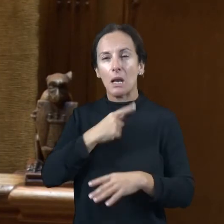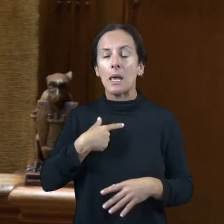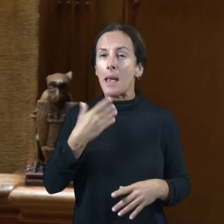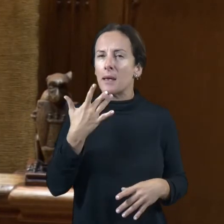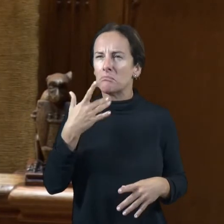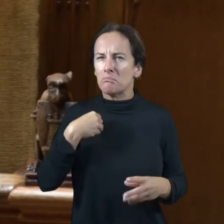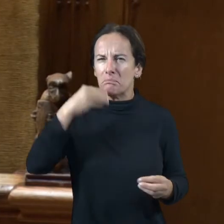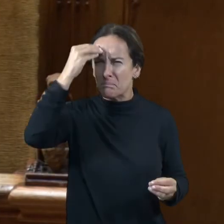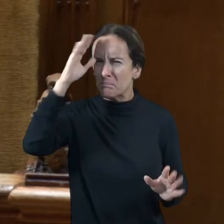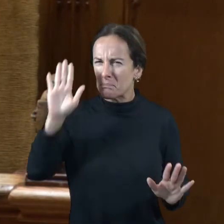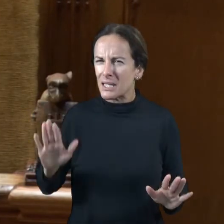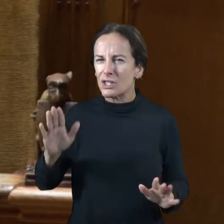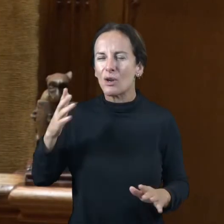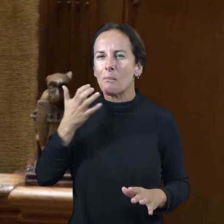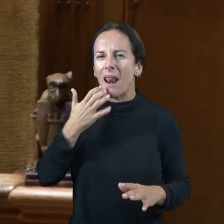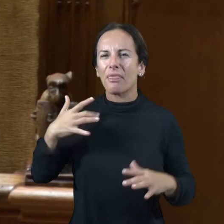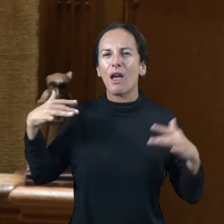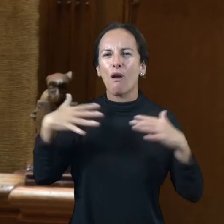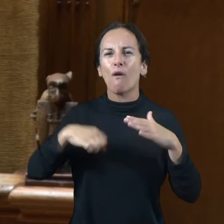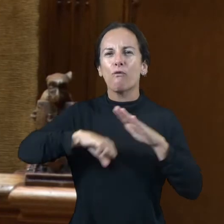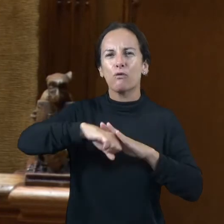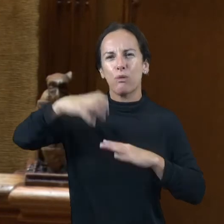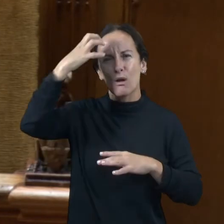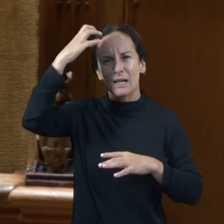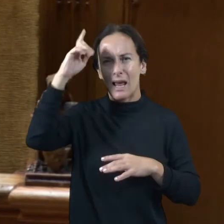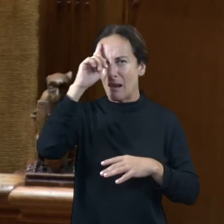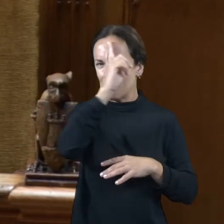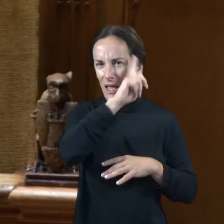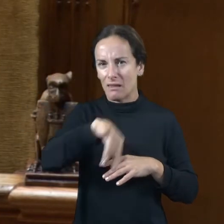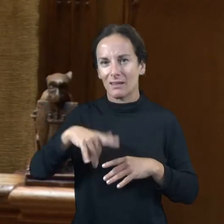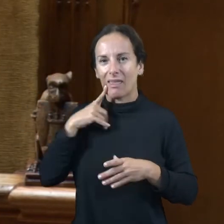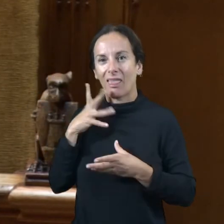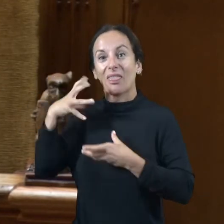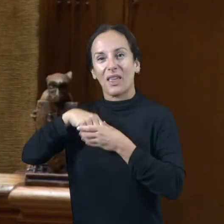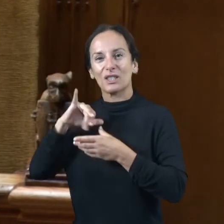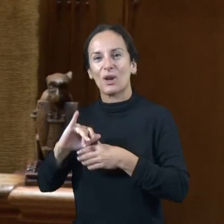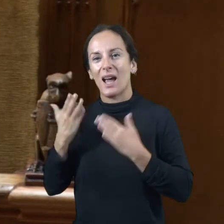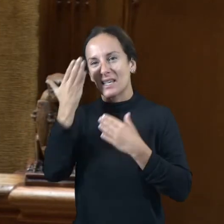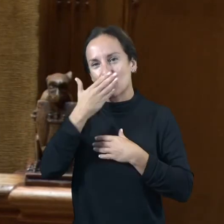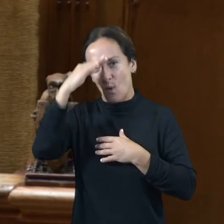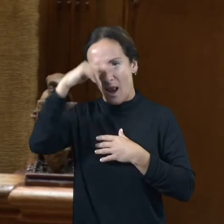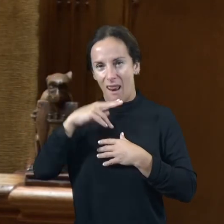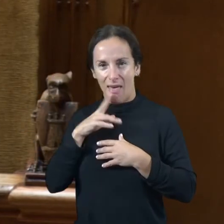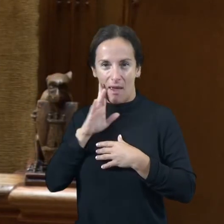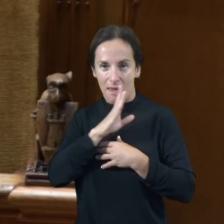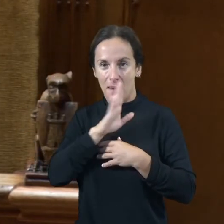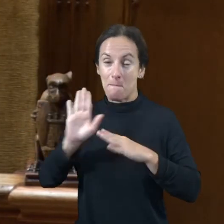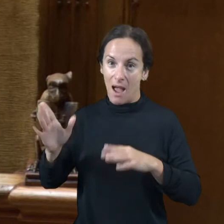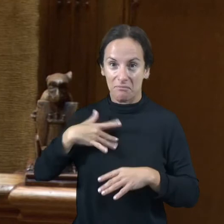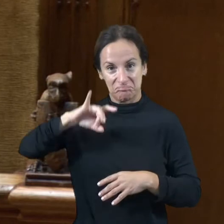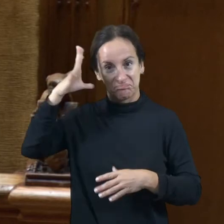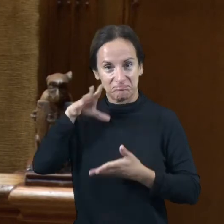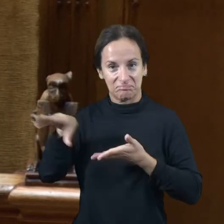federaciones por otro lado lo de disminuir el tema de la burocracia en la en la petición de ayudas más que